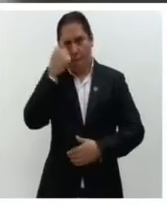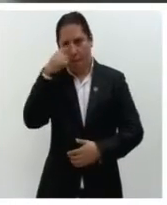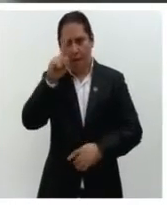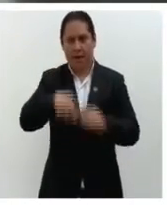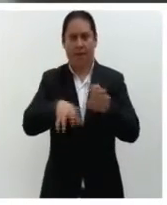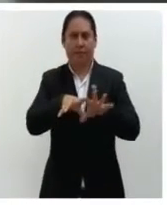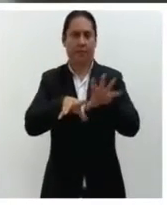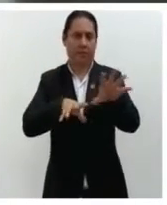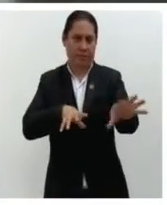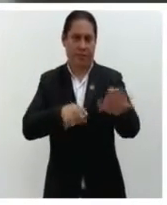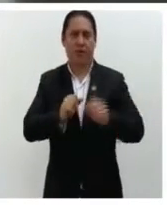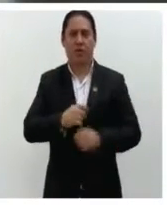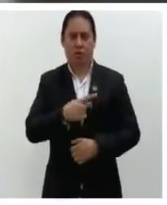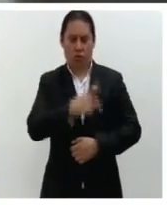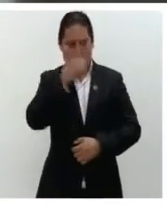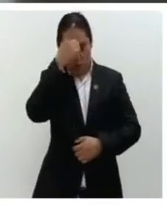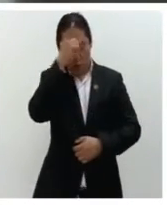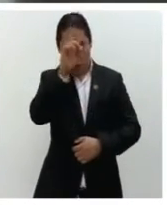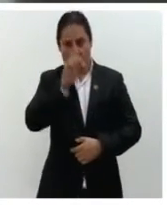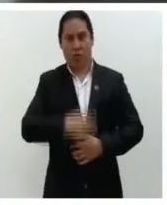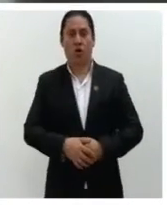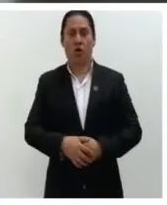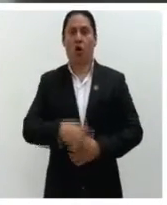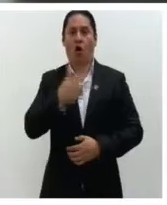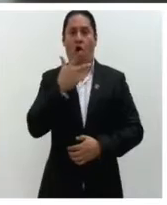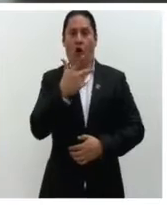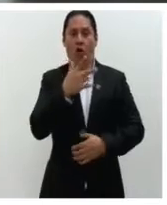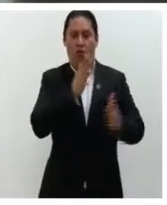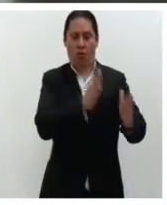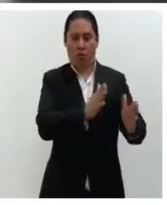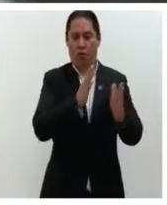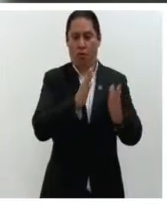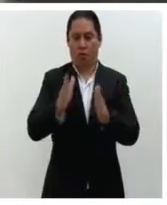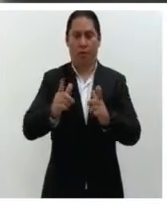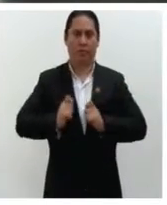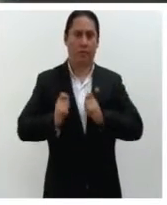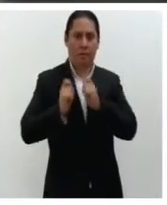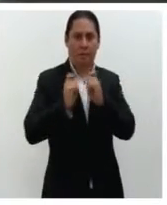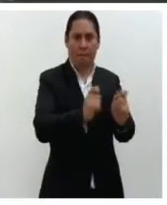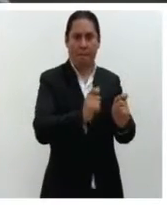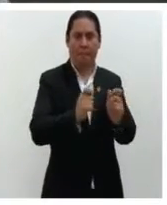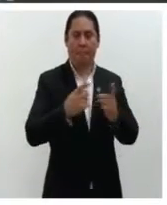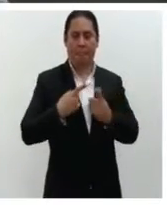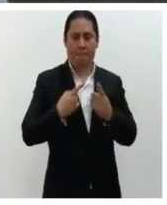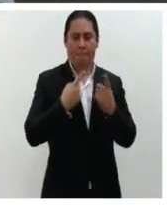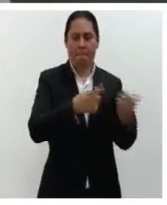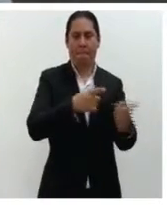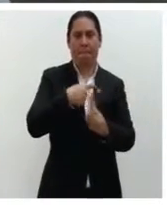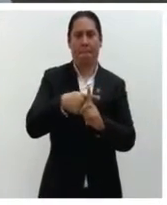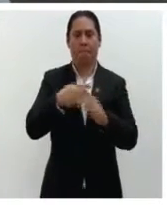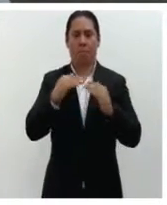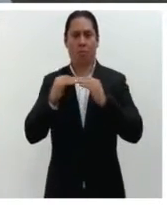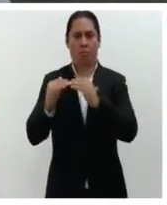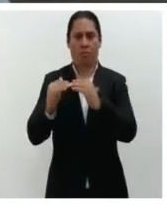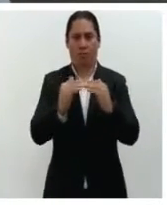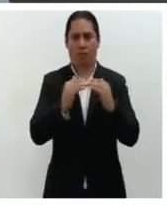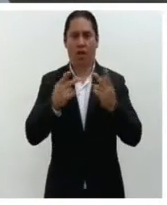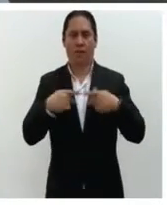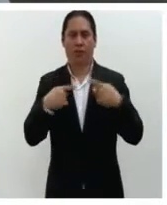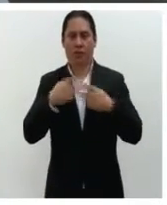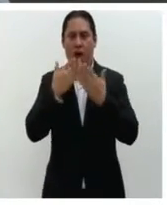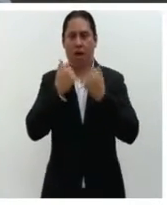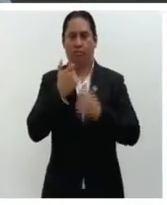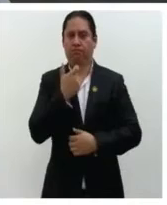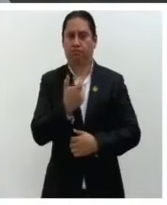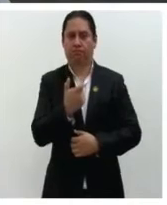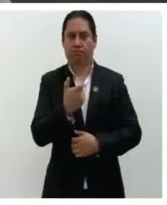para desincorporar del patrimonio municipal 8 lotes de terreno y enajenarlos vía donación a favor de igual número de personas de escasos